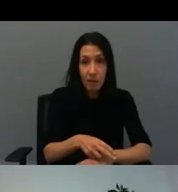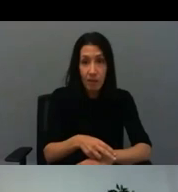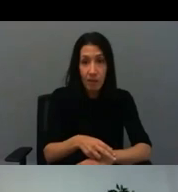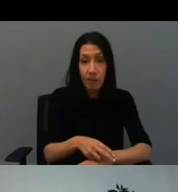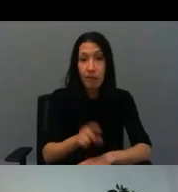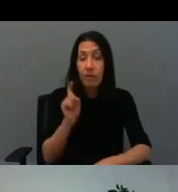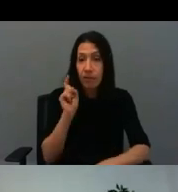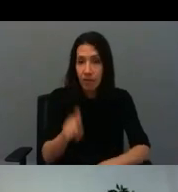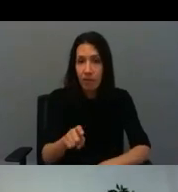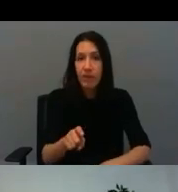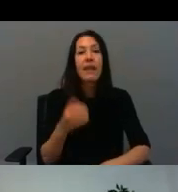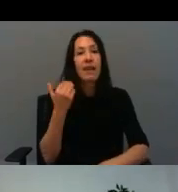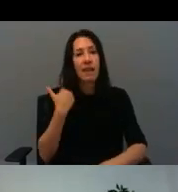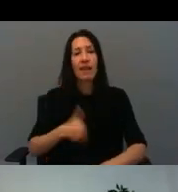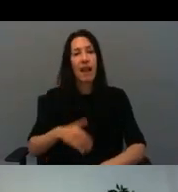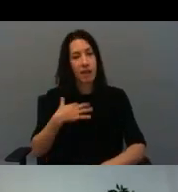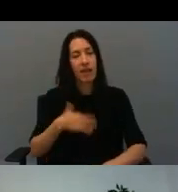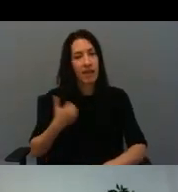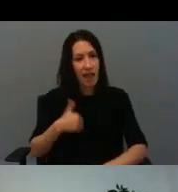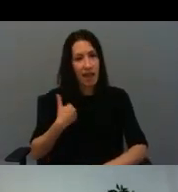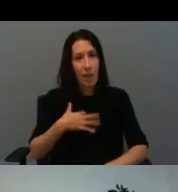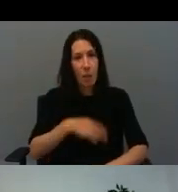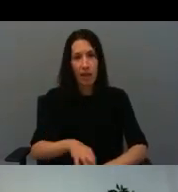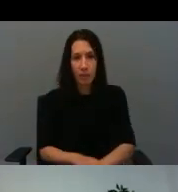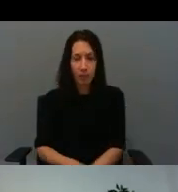¿Vale? Y así. Ya estás activada, Raquel.